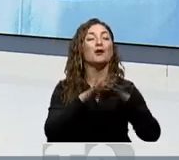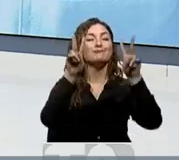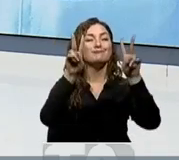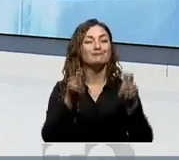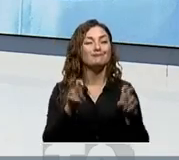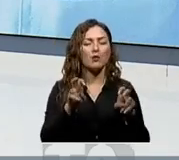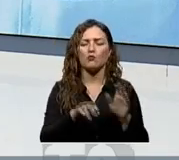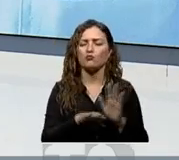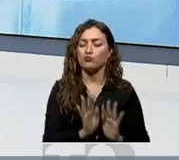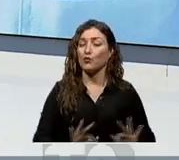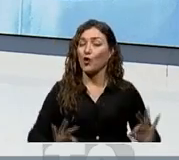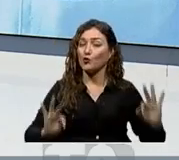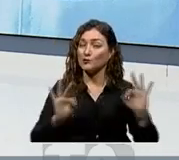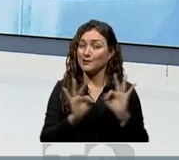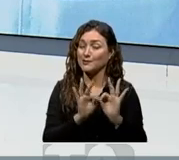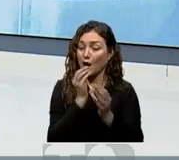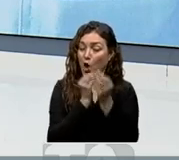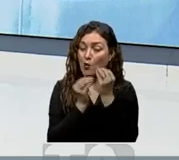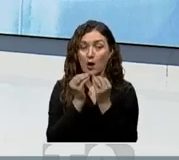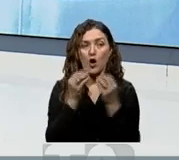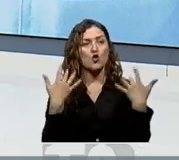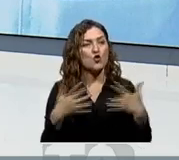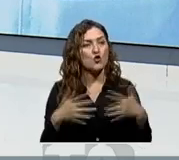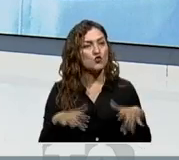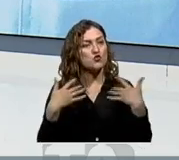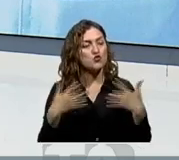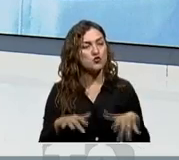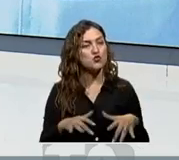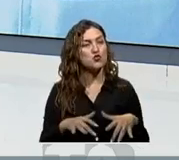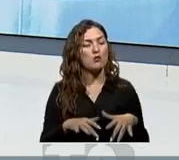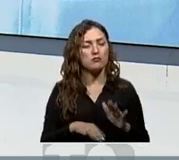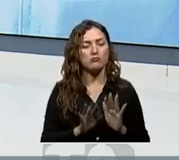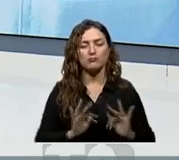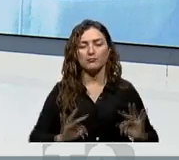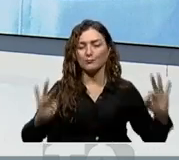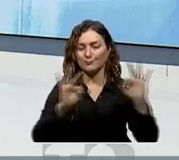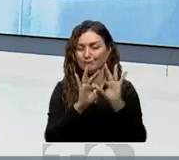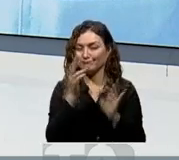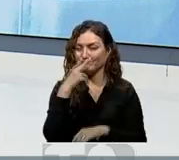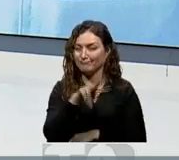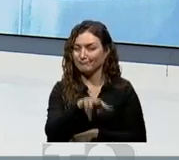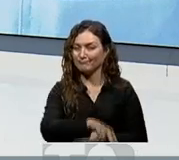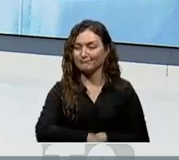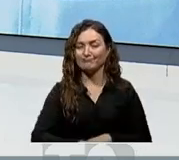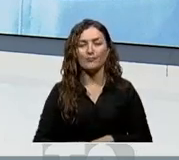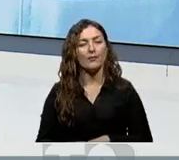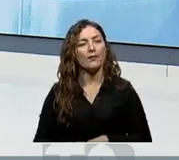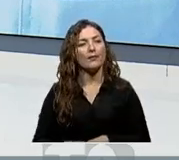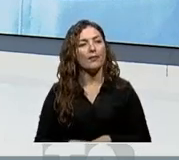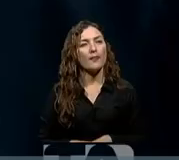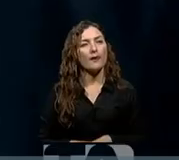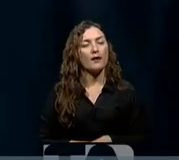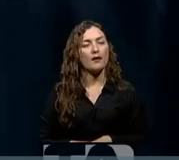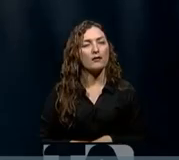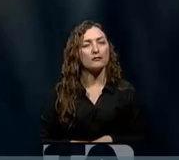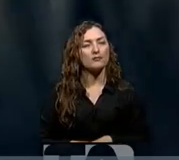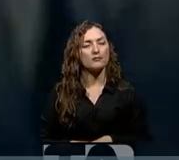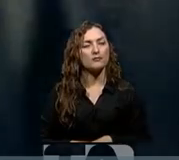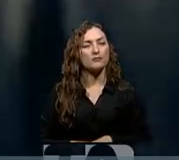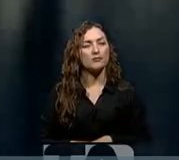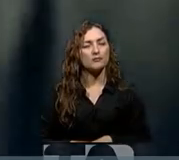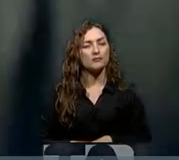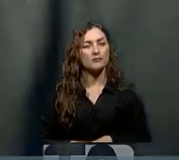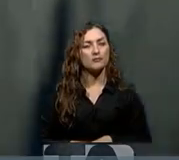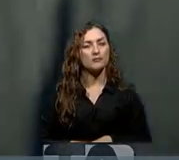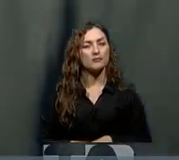bienestar y la alimentación sin duda juega un papel muy, muy importante. Veamos más en el siguiente reportaje.